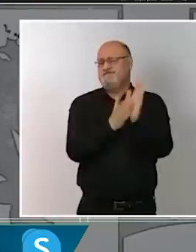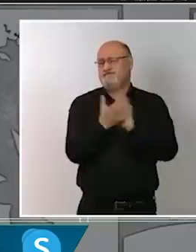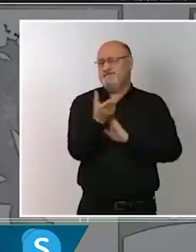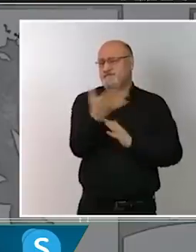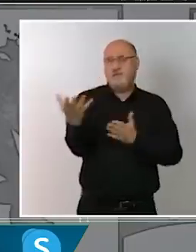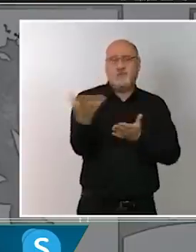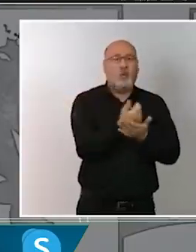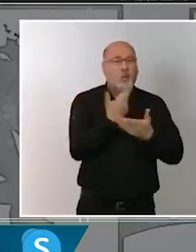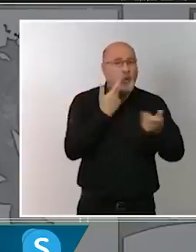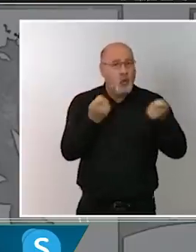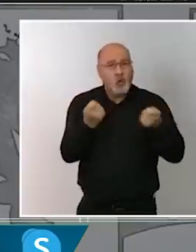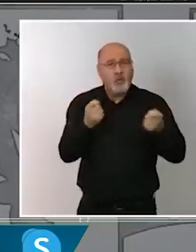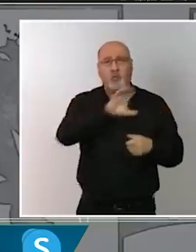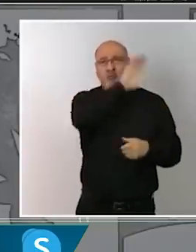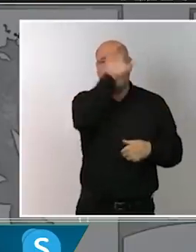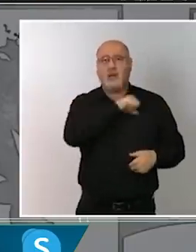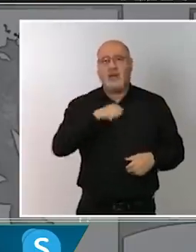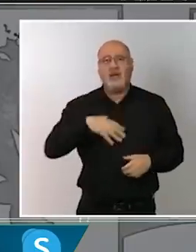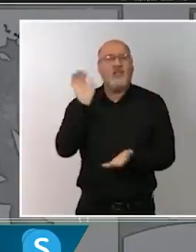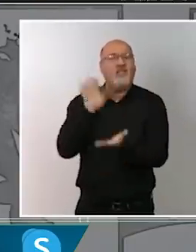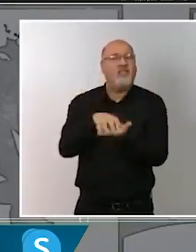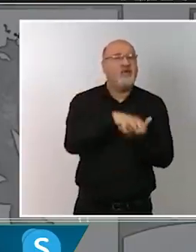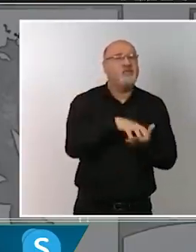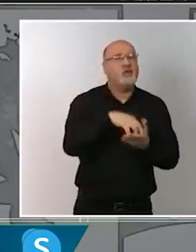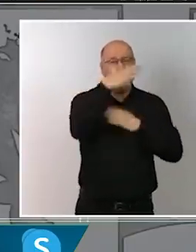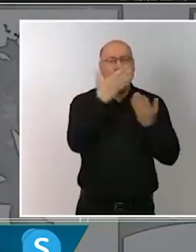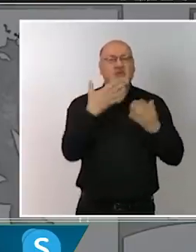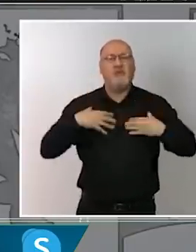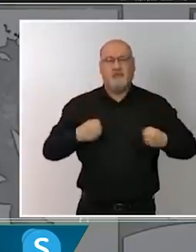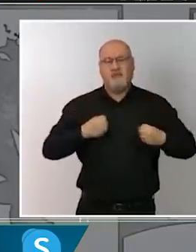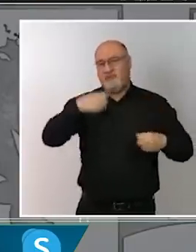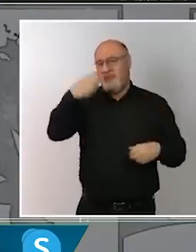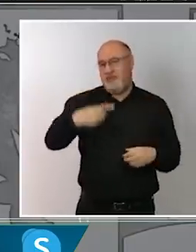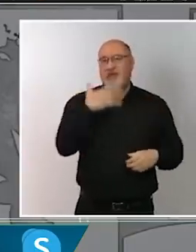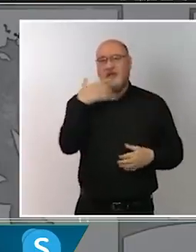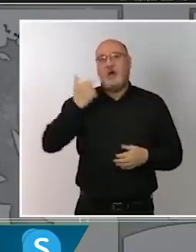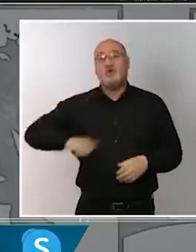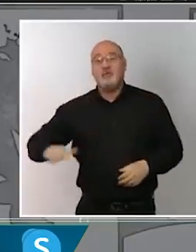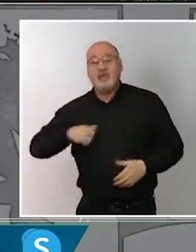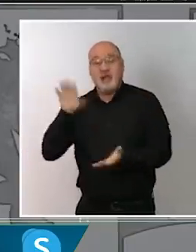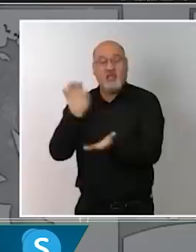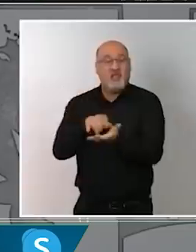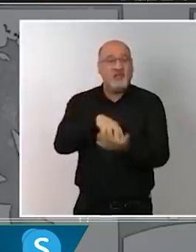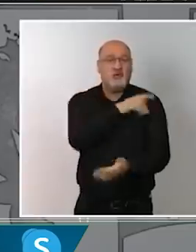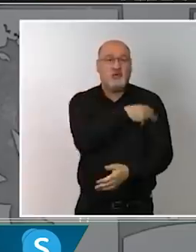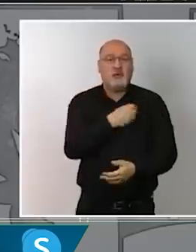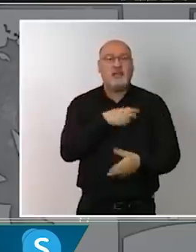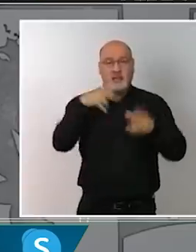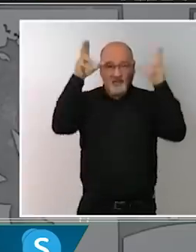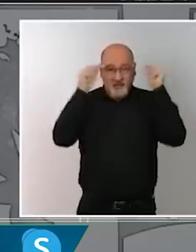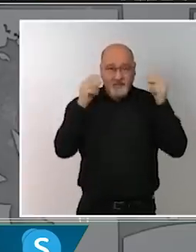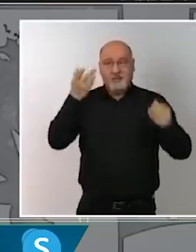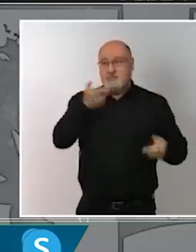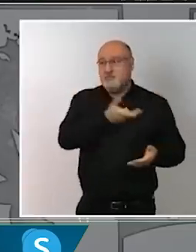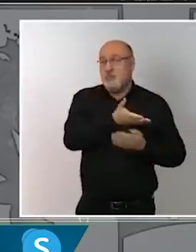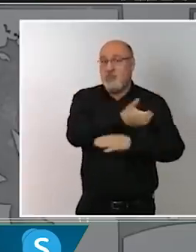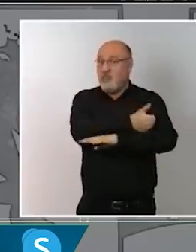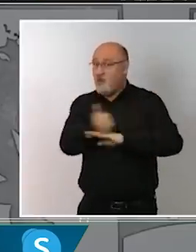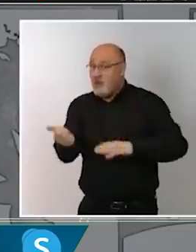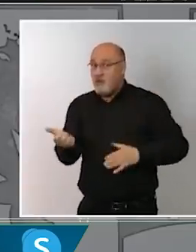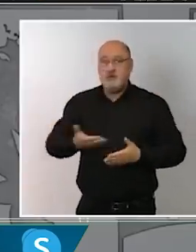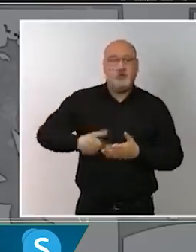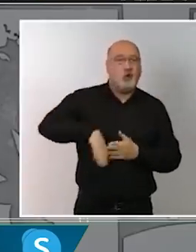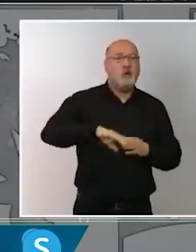del paro en 57.000 personas. Es una rebaja ridícula, teniendo en cuenta la magnitud de la caída a la que venimos. En España seguimos teniendo en estos